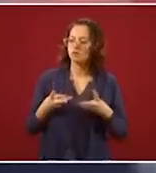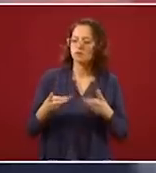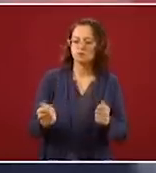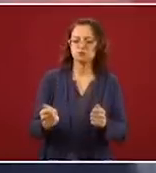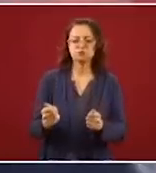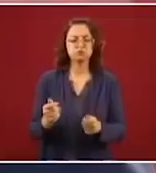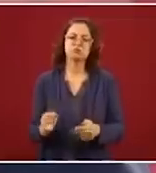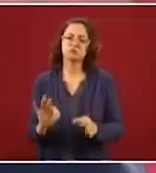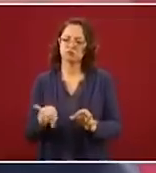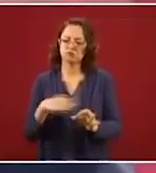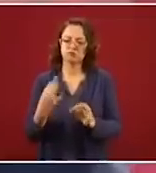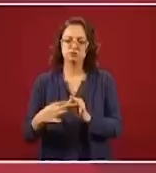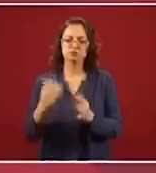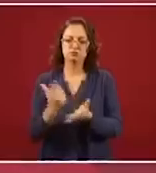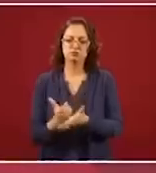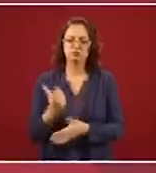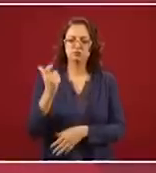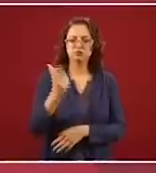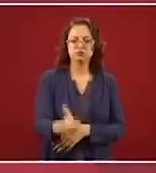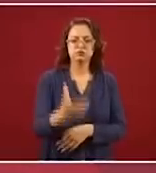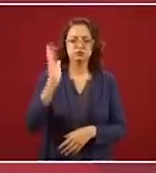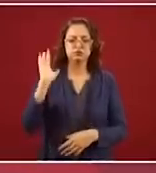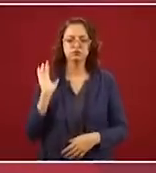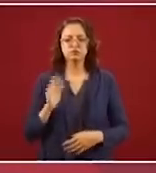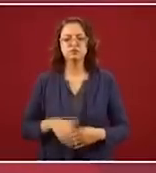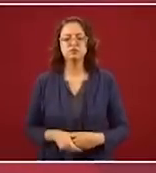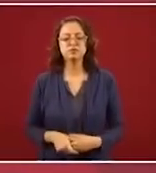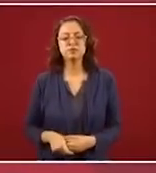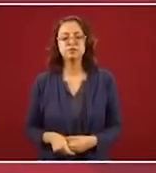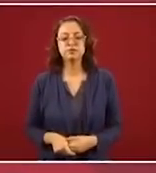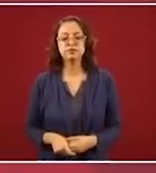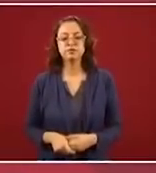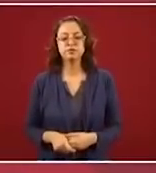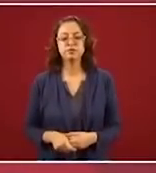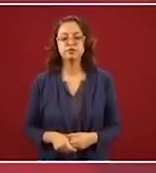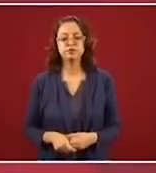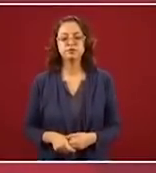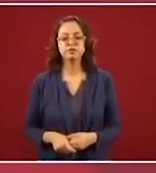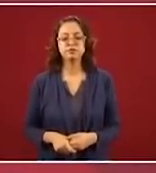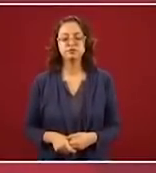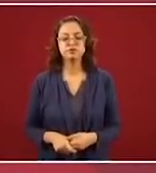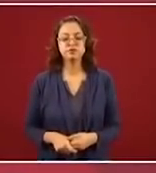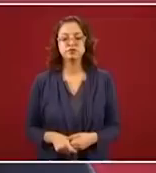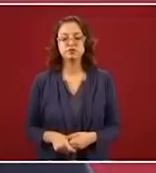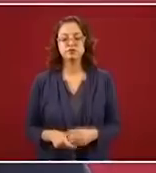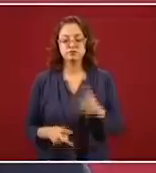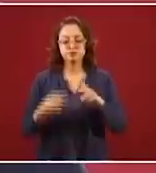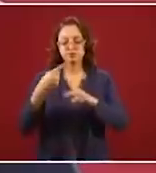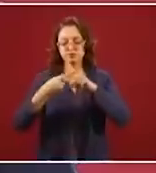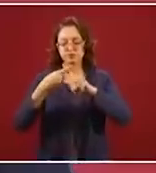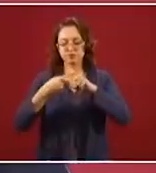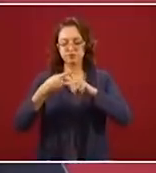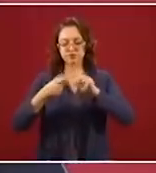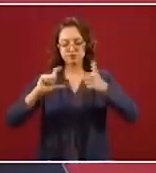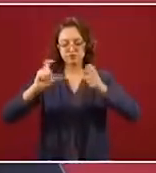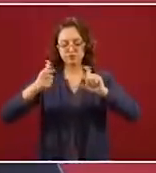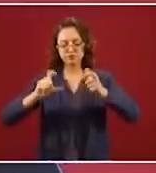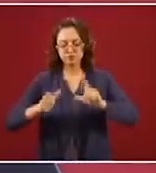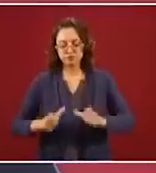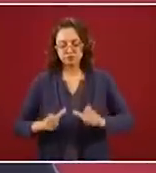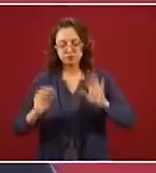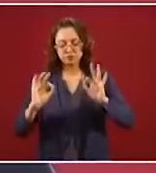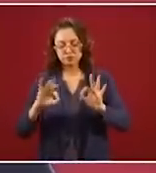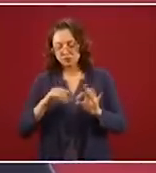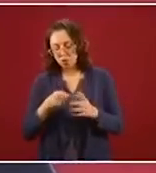Sí. Y de acuerdo a un tabulador, va y paga.